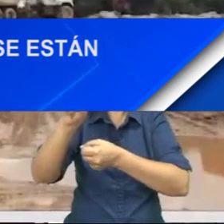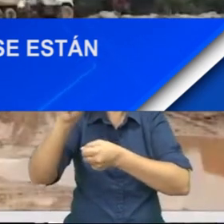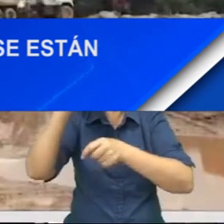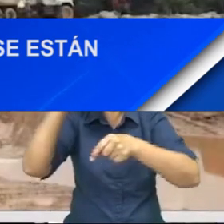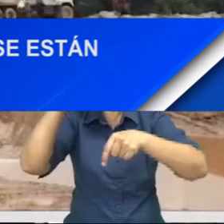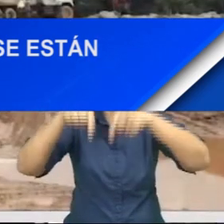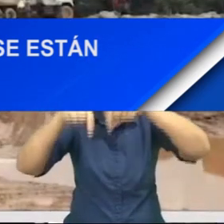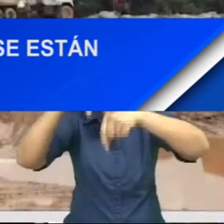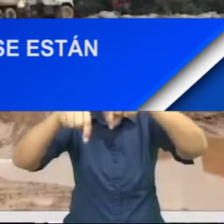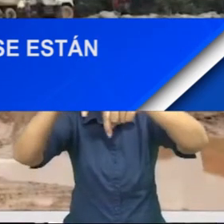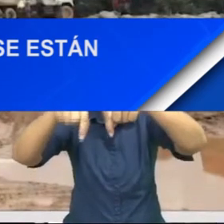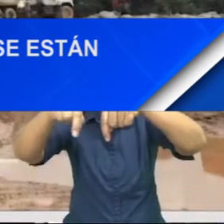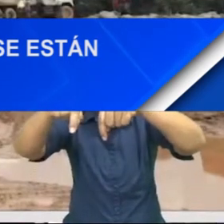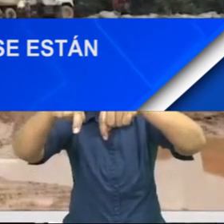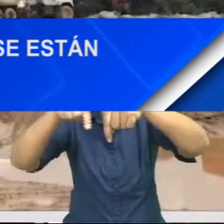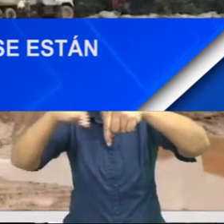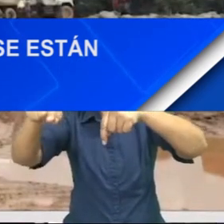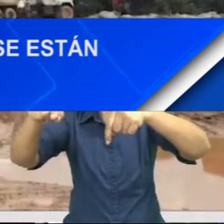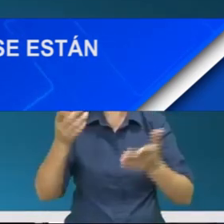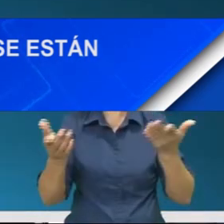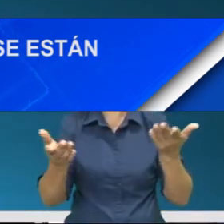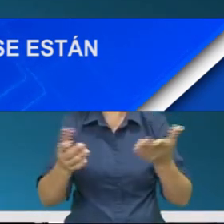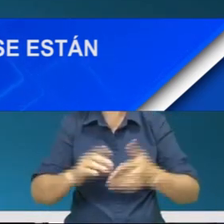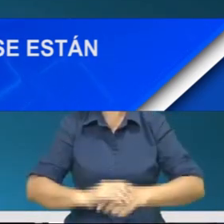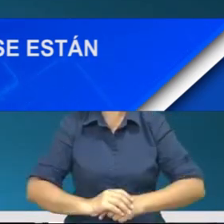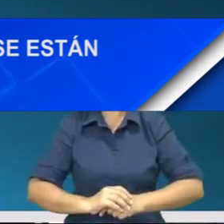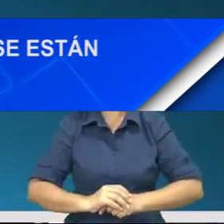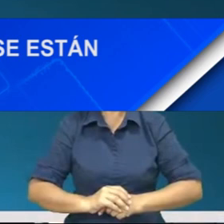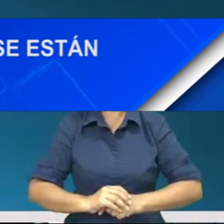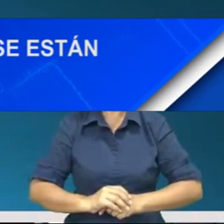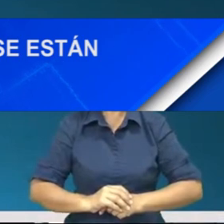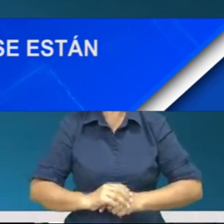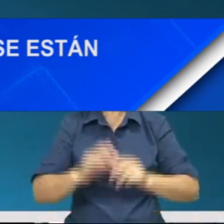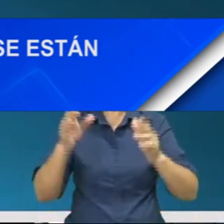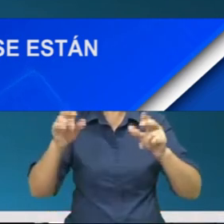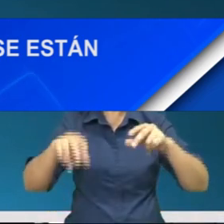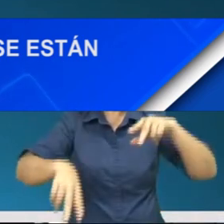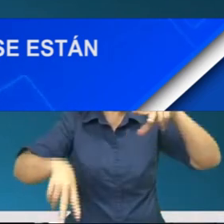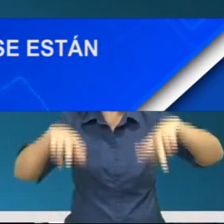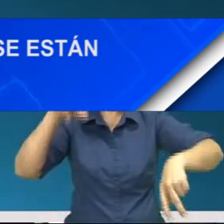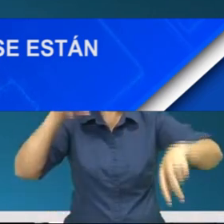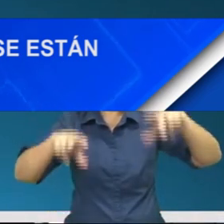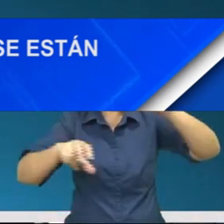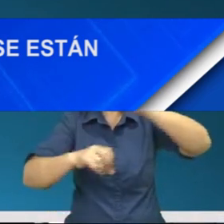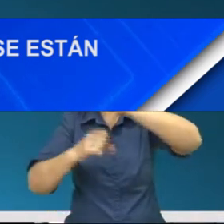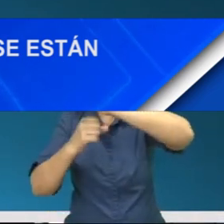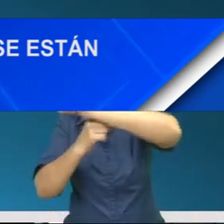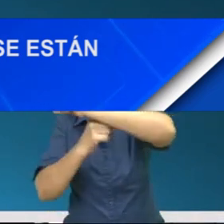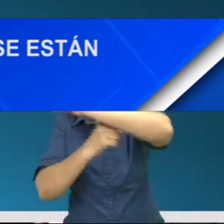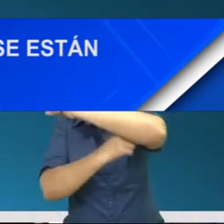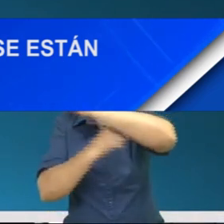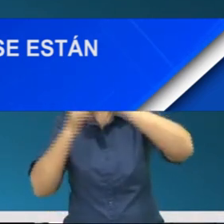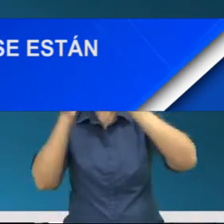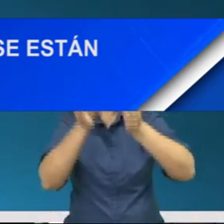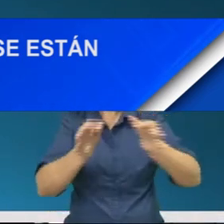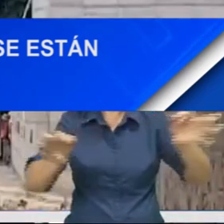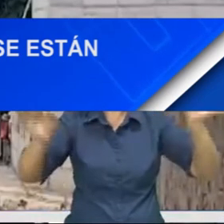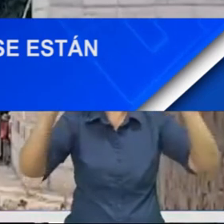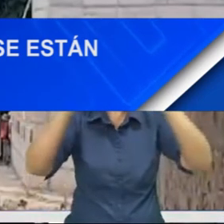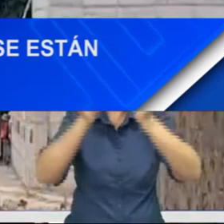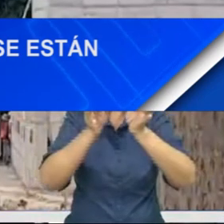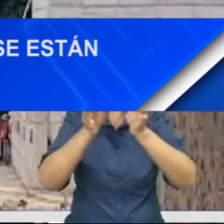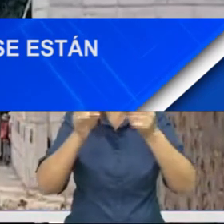acceso al puente principal. Ahí En Nueva está. Segovia, este puente también es muy importante,